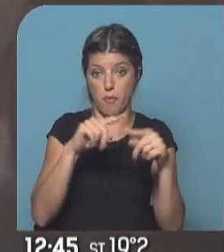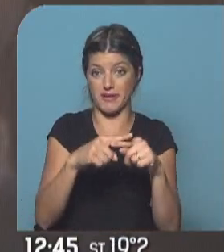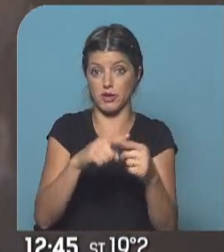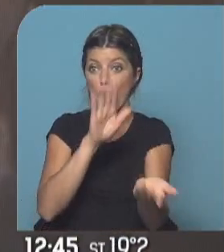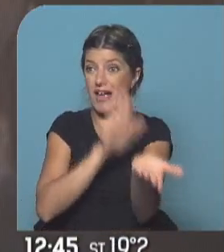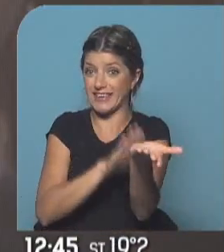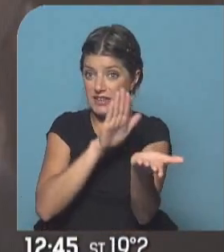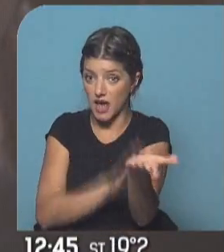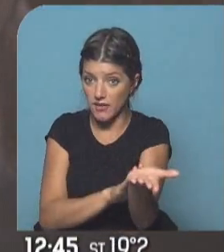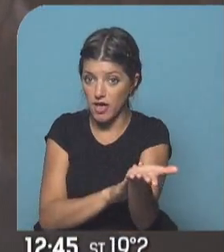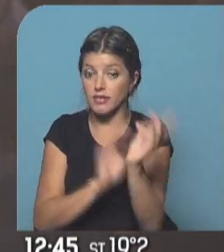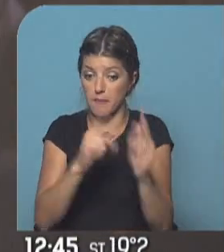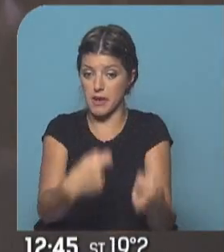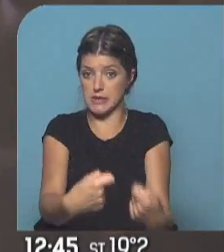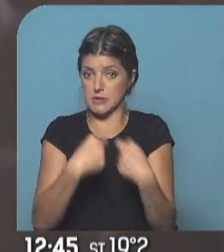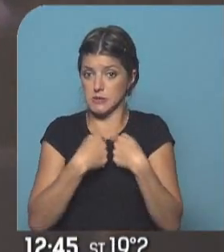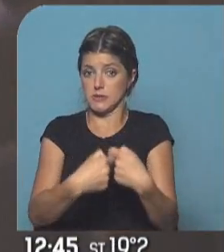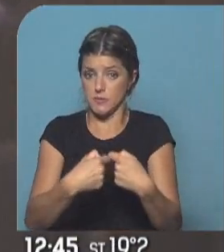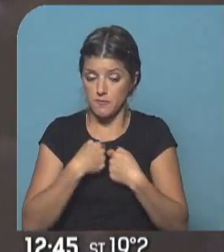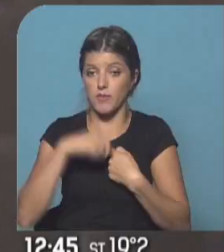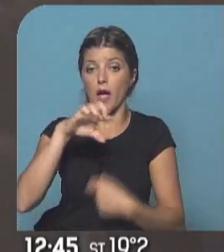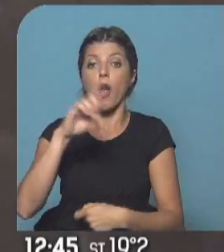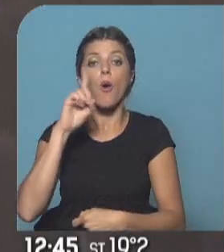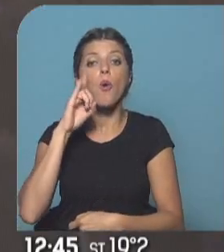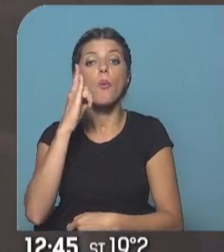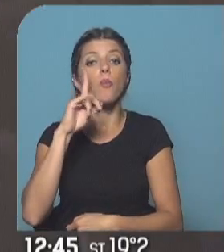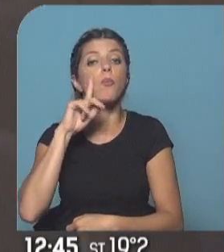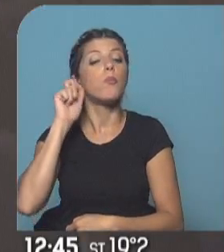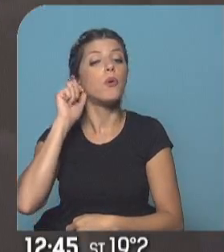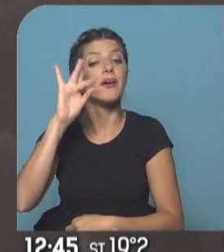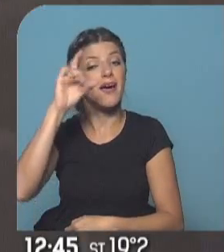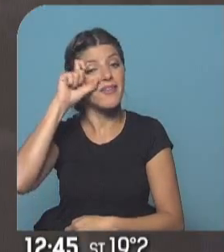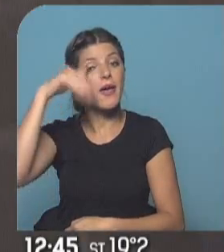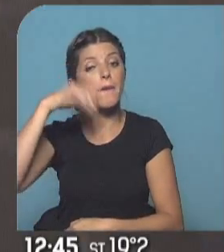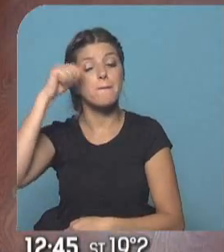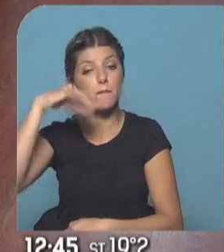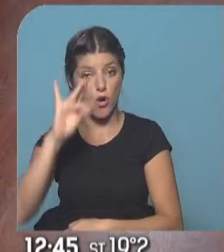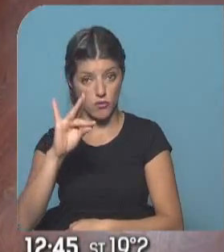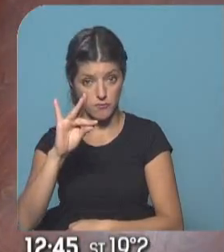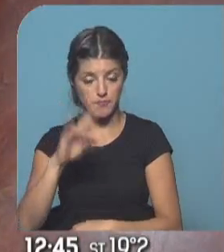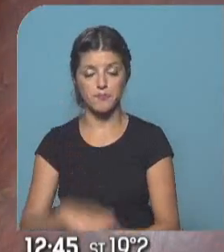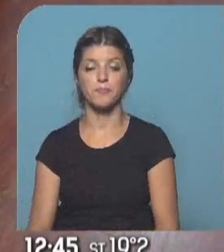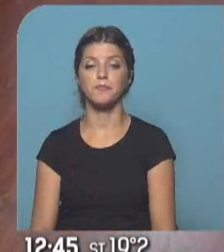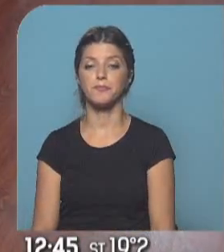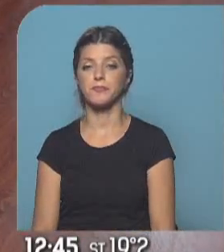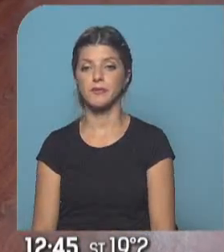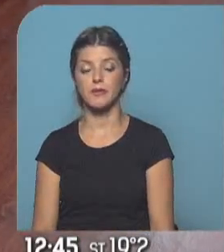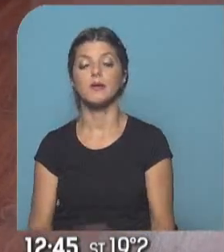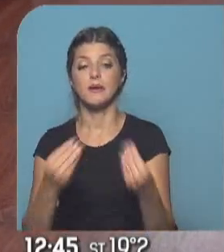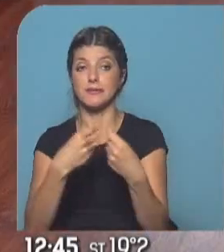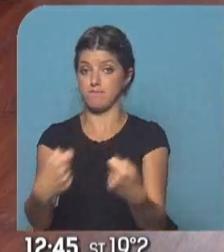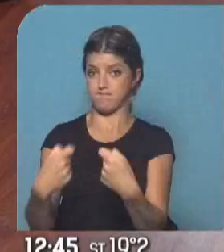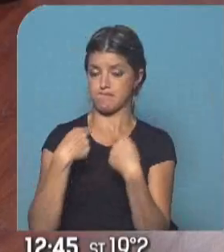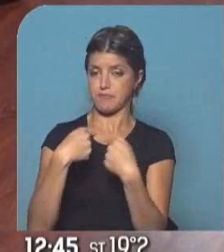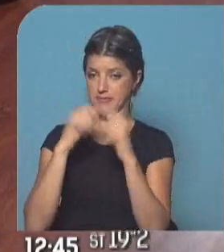la más radicalizada en torno a lo que es la independencia, que es CUP, Junts pel Sí y demás, lo están